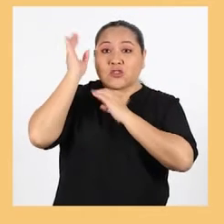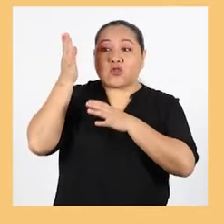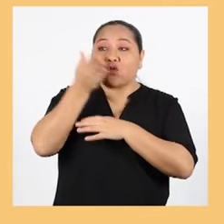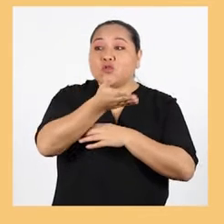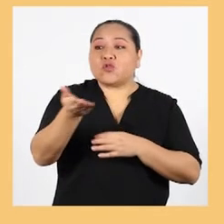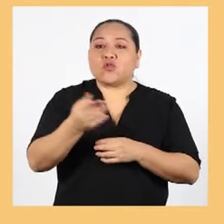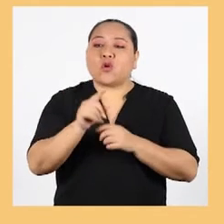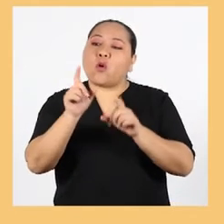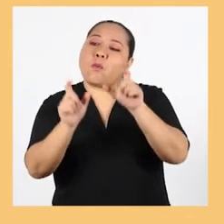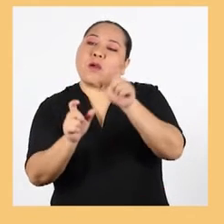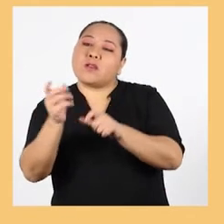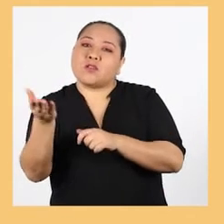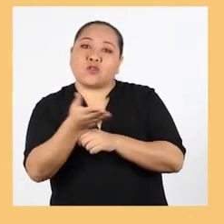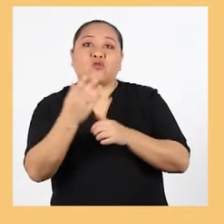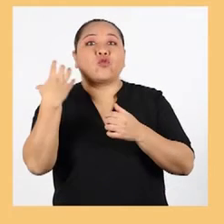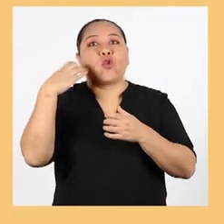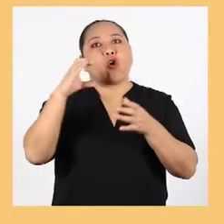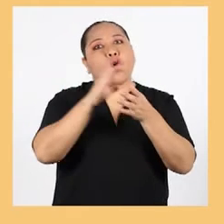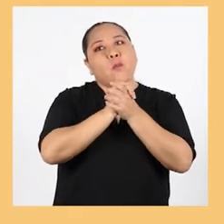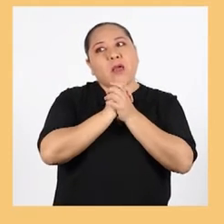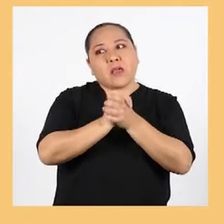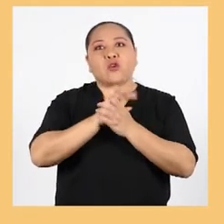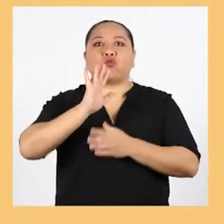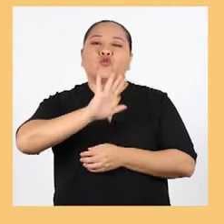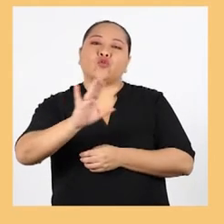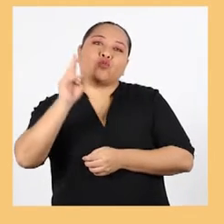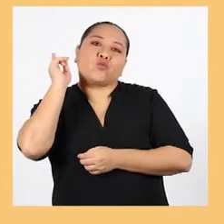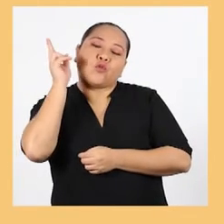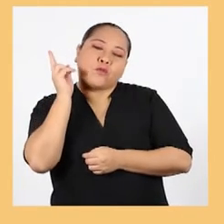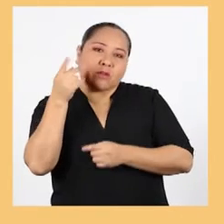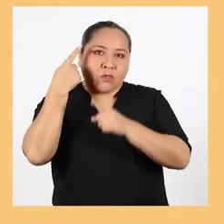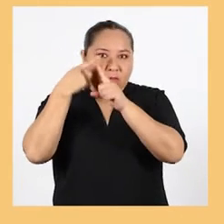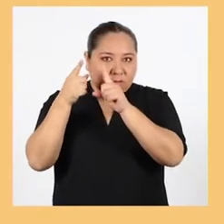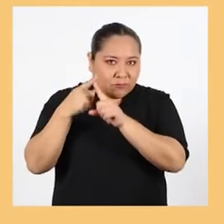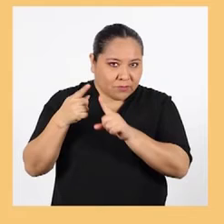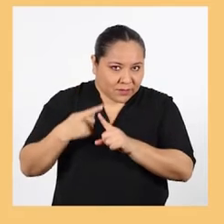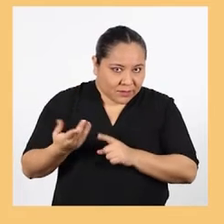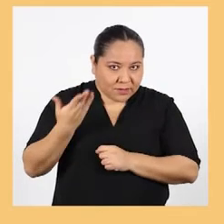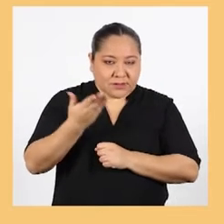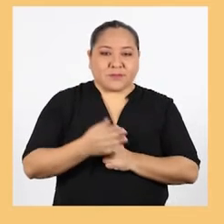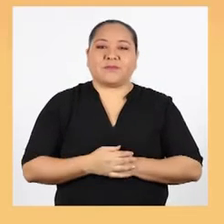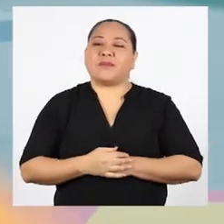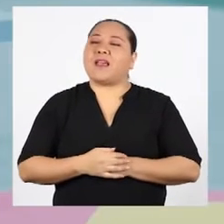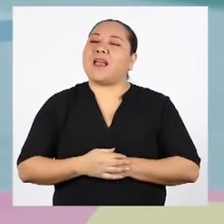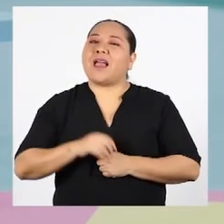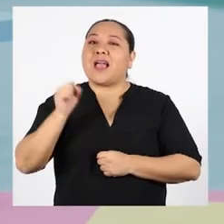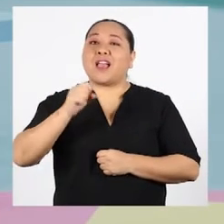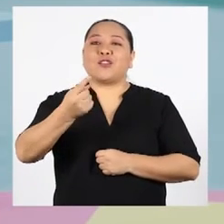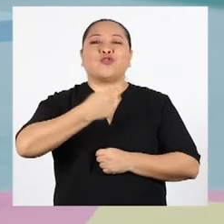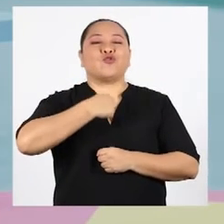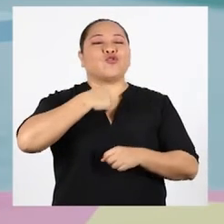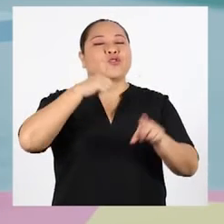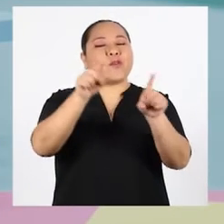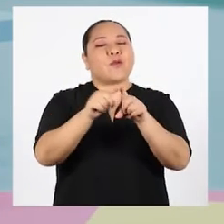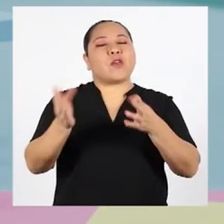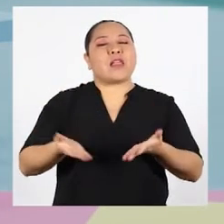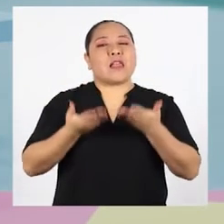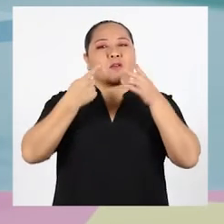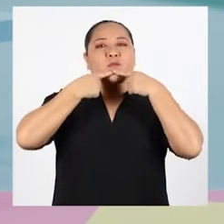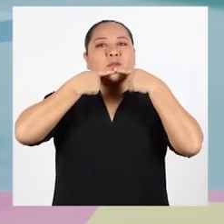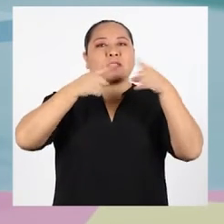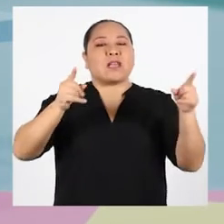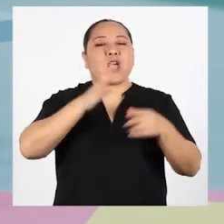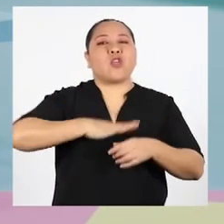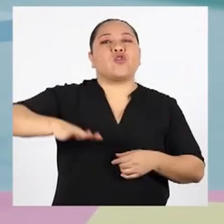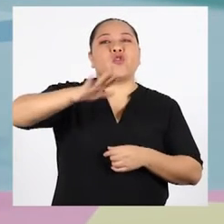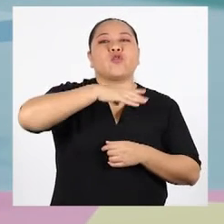un público, es decir, sus compañeros, sus profesores, etc. Así seré yo cuando le dé mi